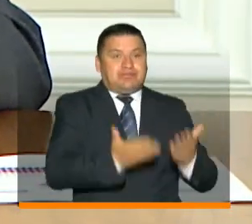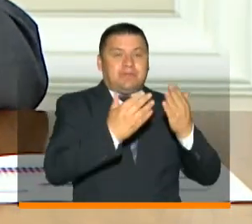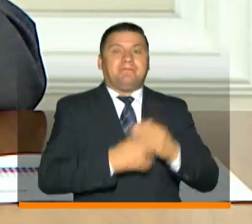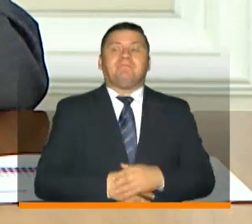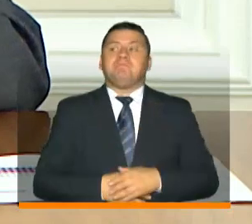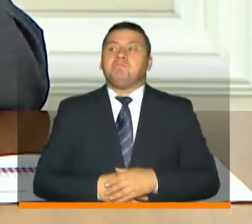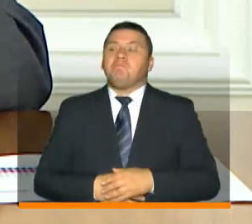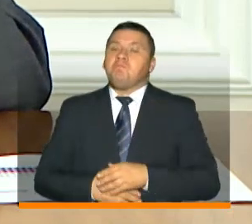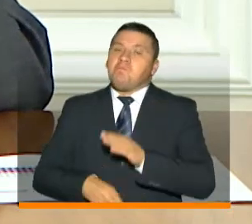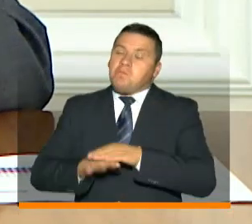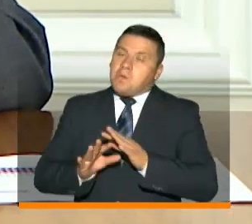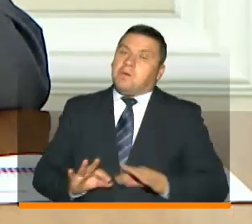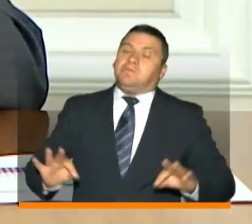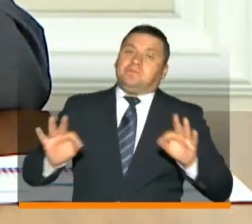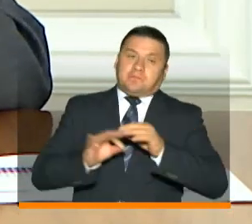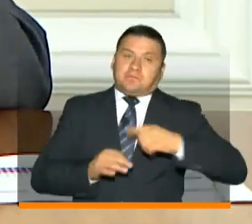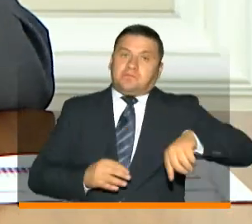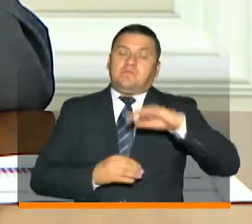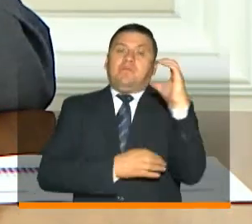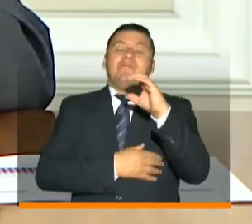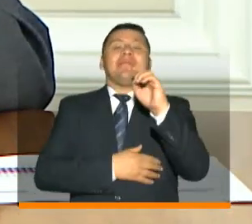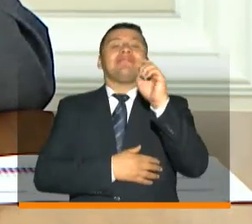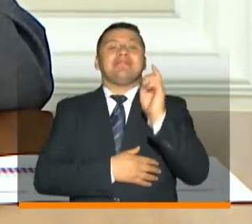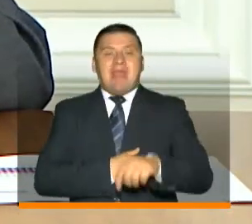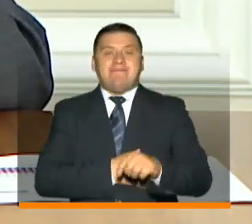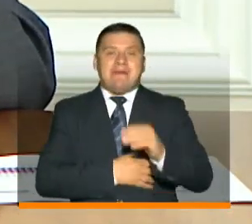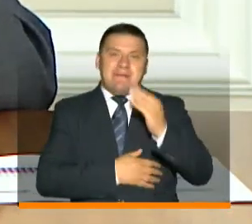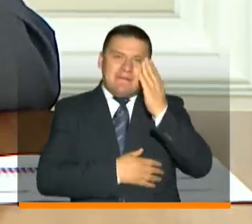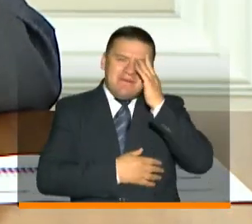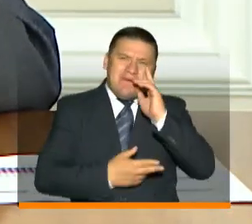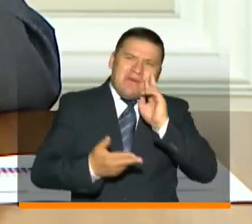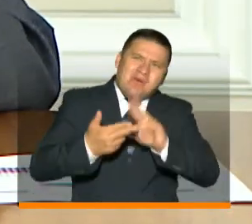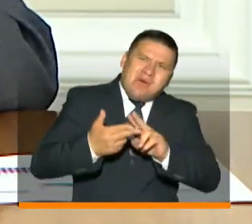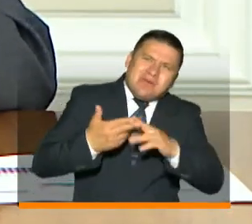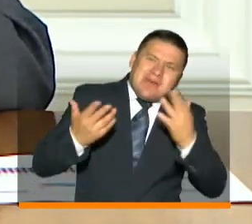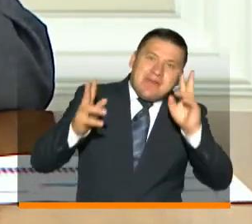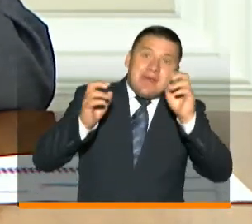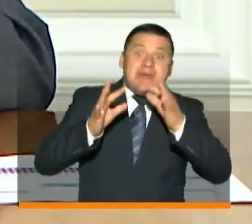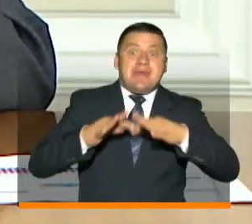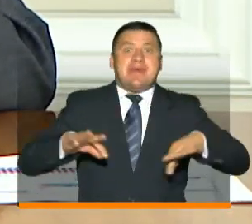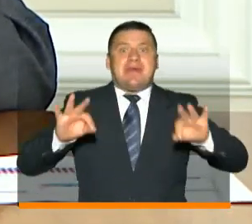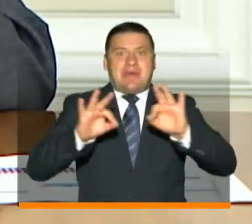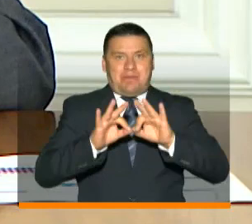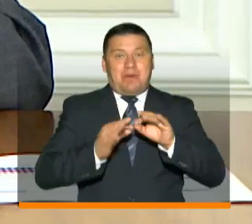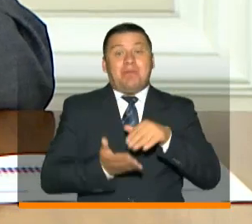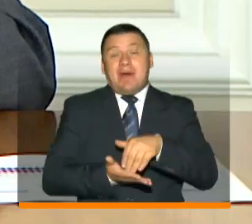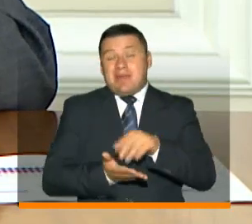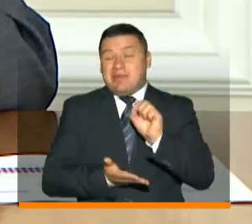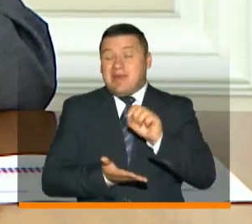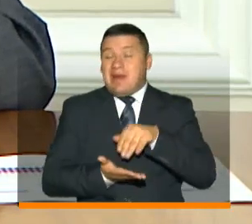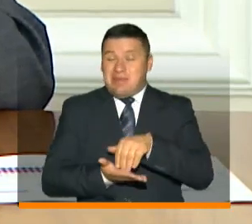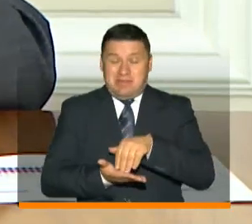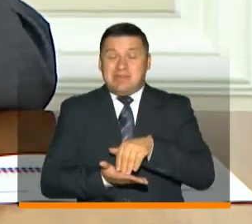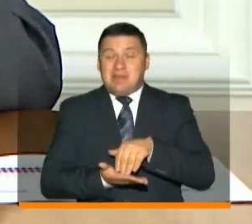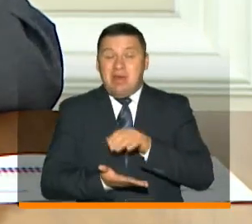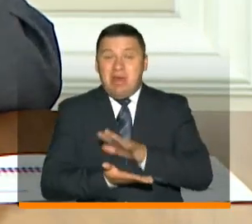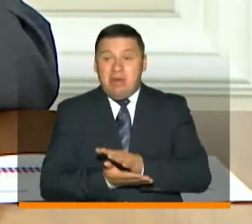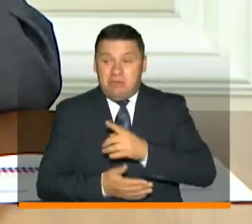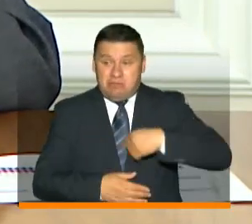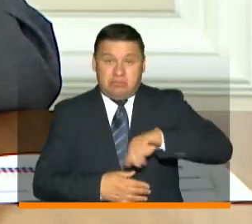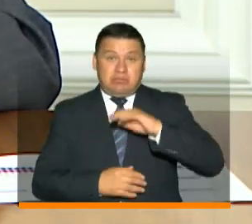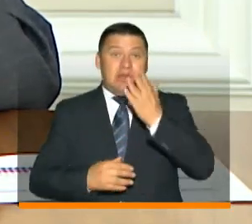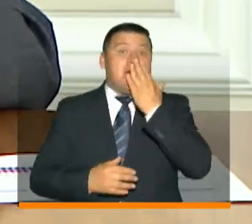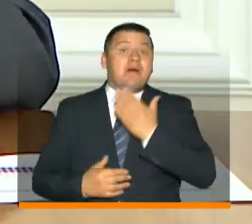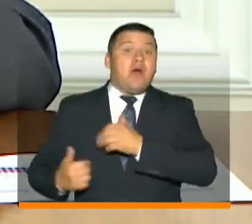importante, los colombianos deben conocerlo, que es muy importante, pero que es muy frágil, y que la forma en que nosotros